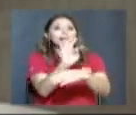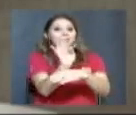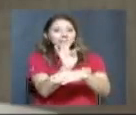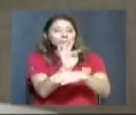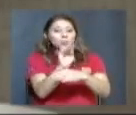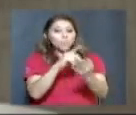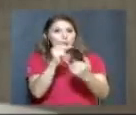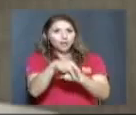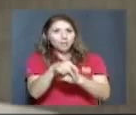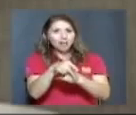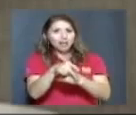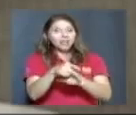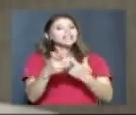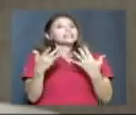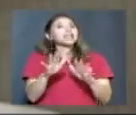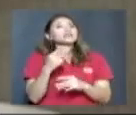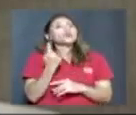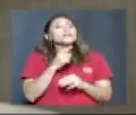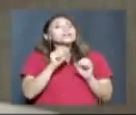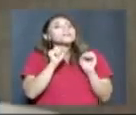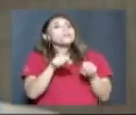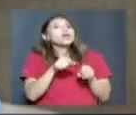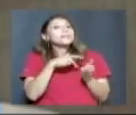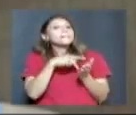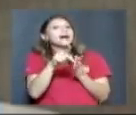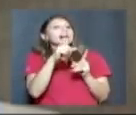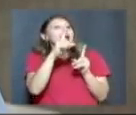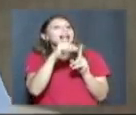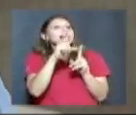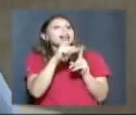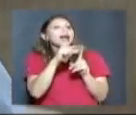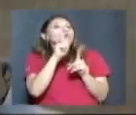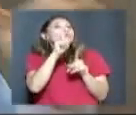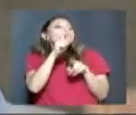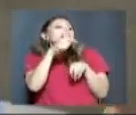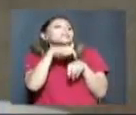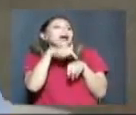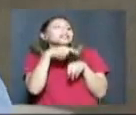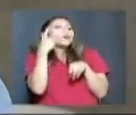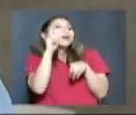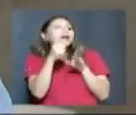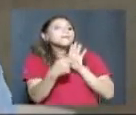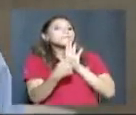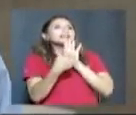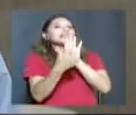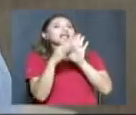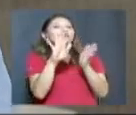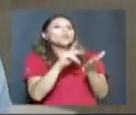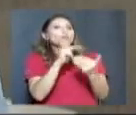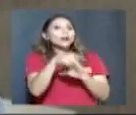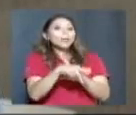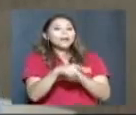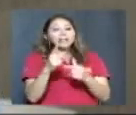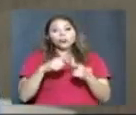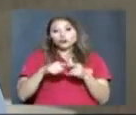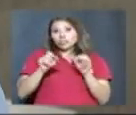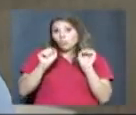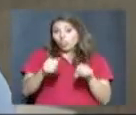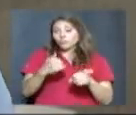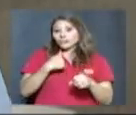de tiempo, de frecuencia a alguien que es dueño de la antena. Entonces, podemos tener productores que tengan todo el equipo o productores